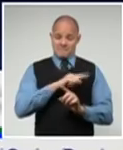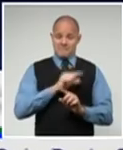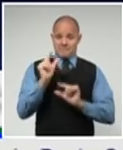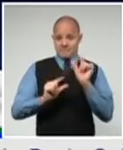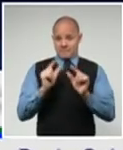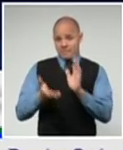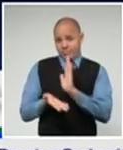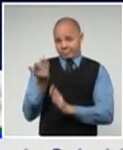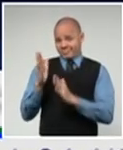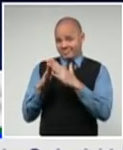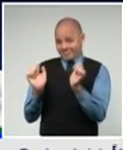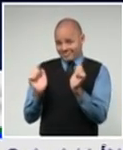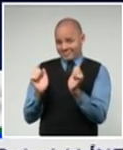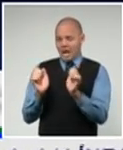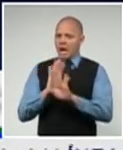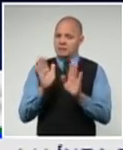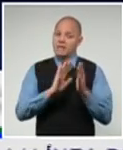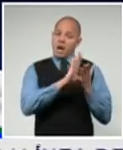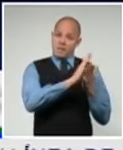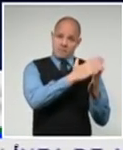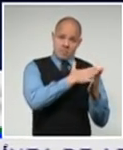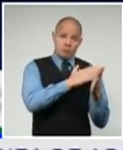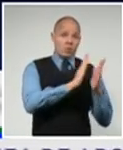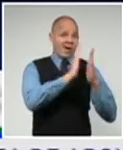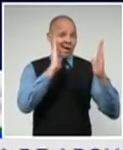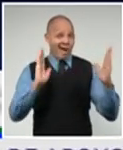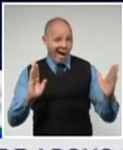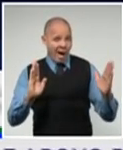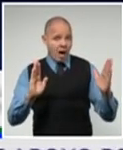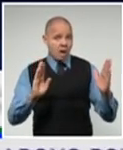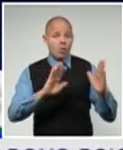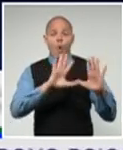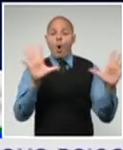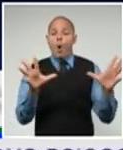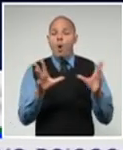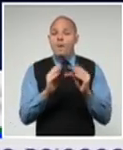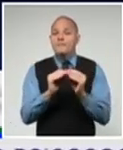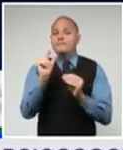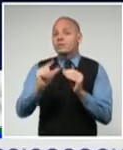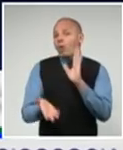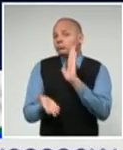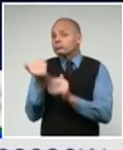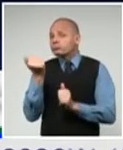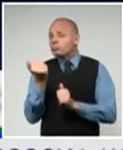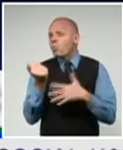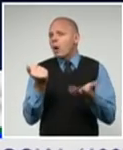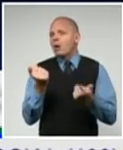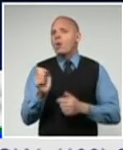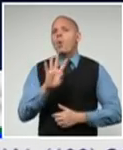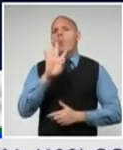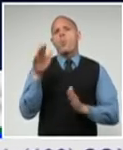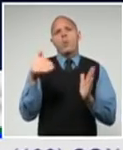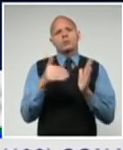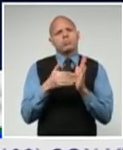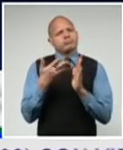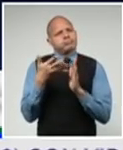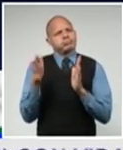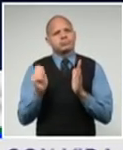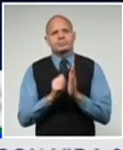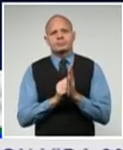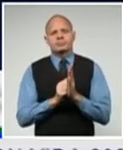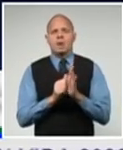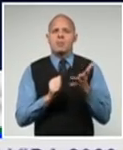4.922 personas que se han recuperado de la enfermedad, que es el 87% de todos los pacientes